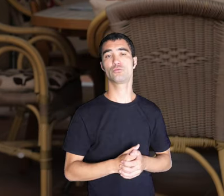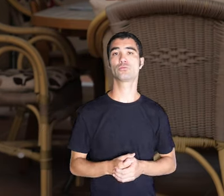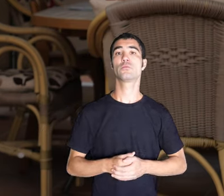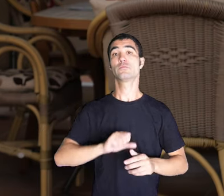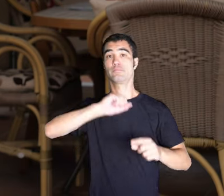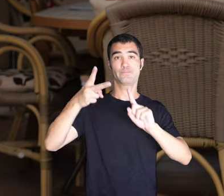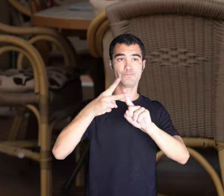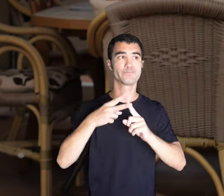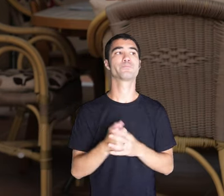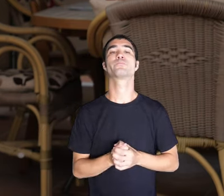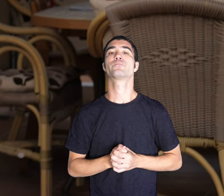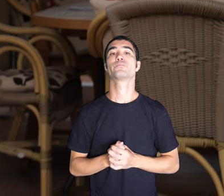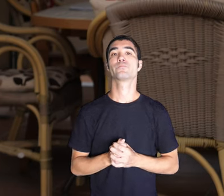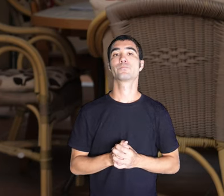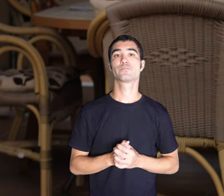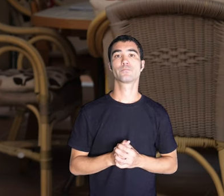Dos,